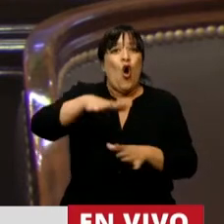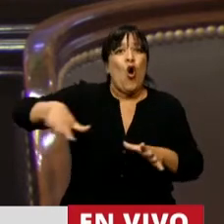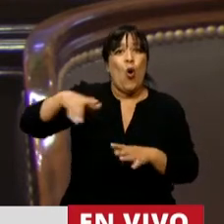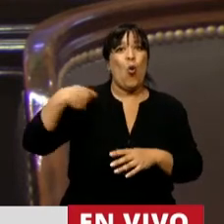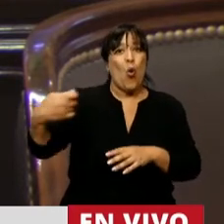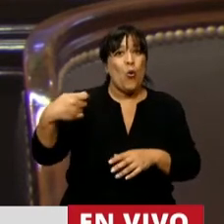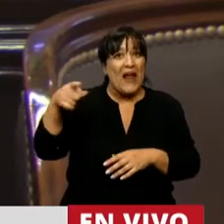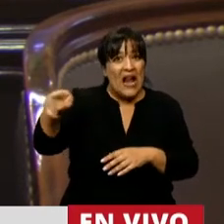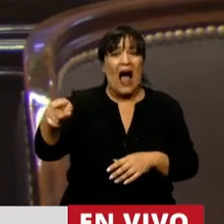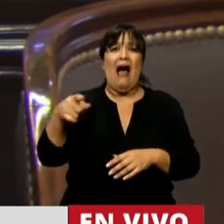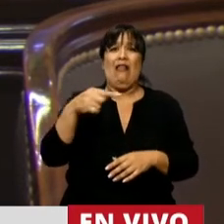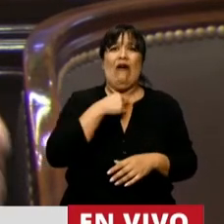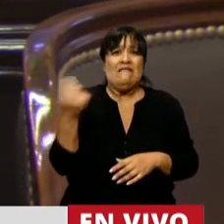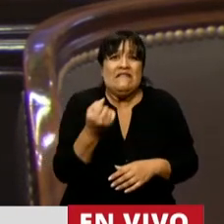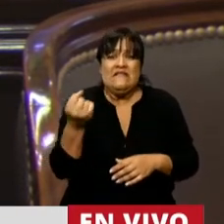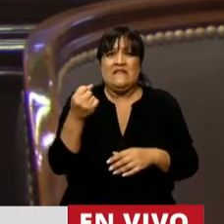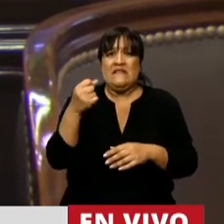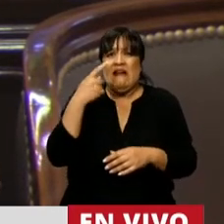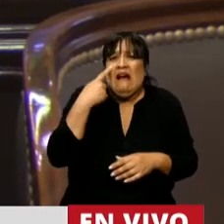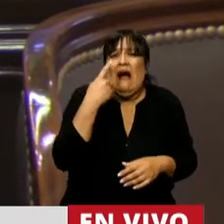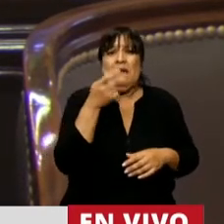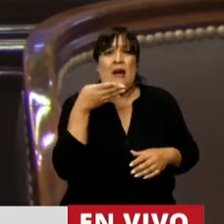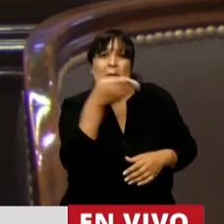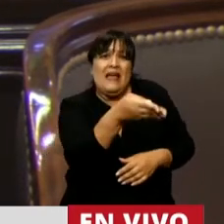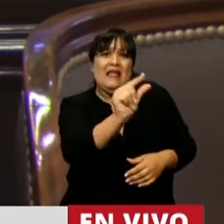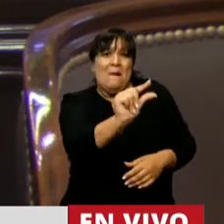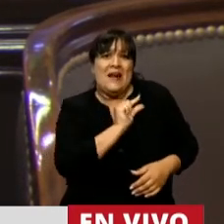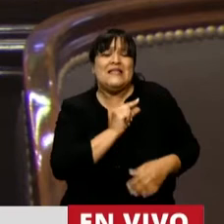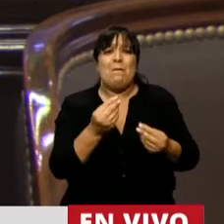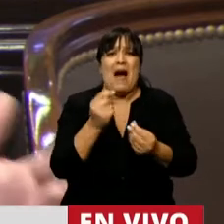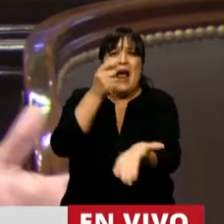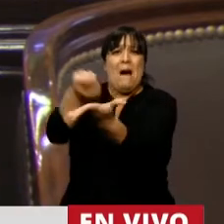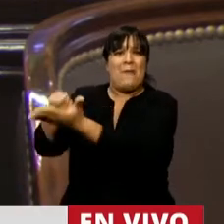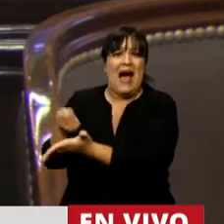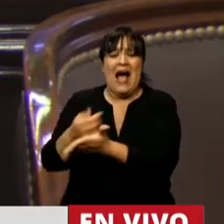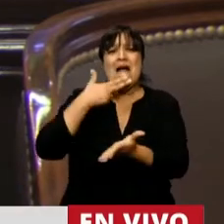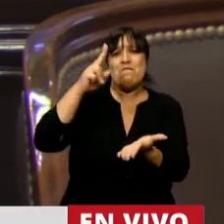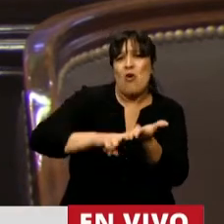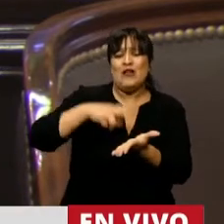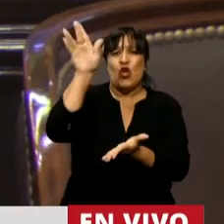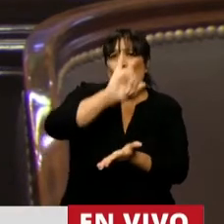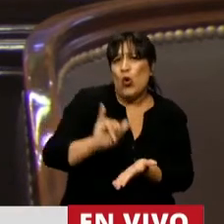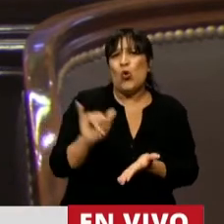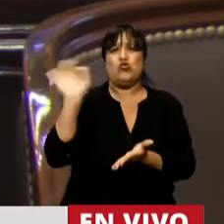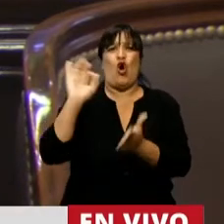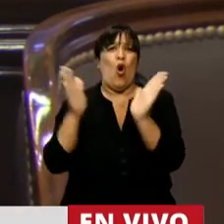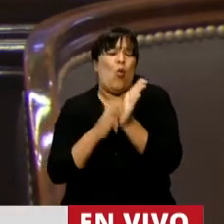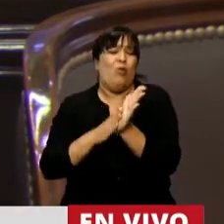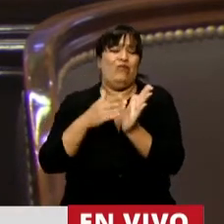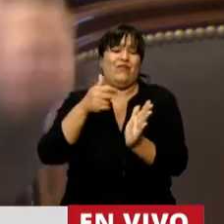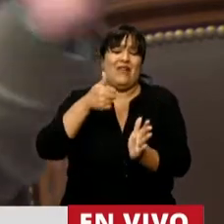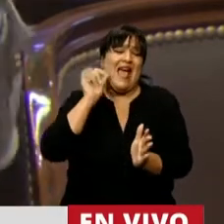acercaban a ver si podían sacar otro crédito para poder pagar la tarifa de luz o la boleta de gas